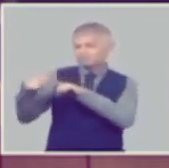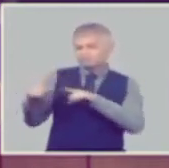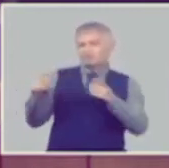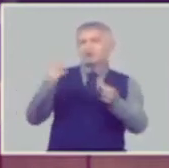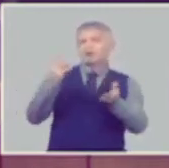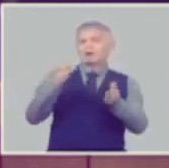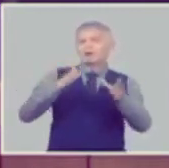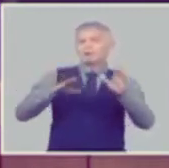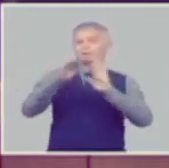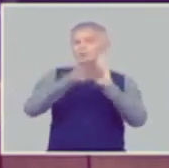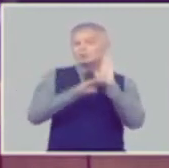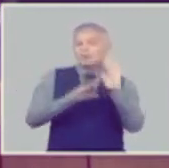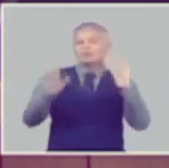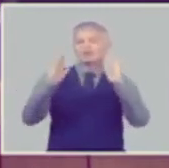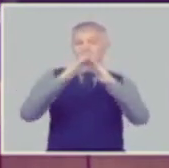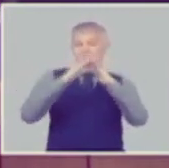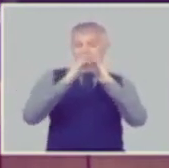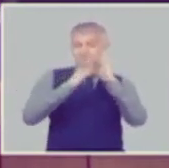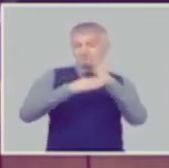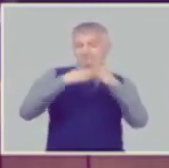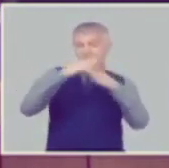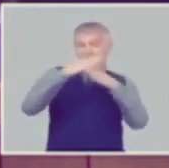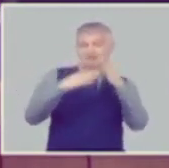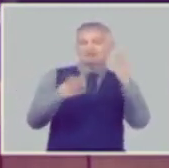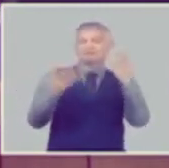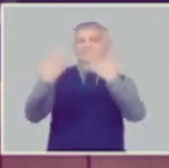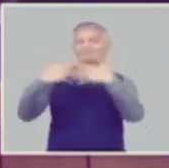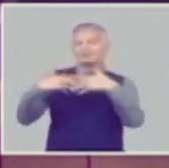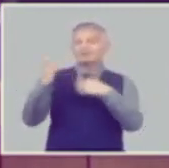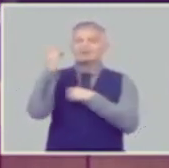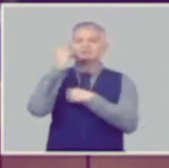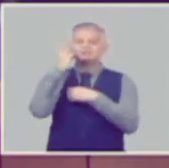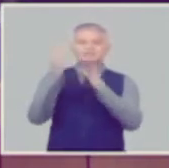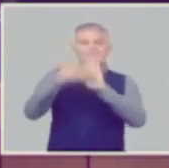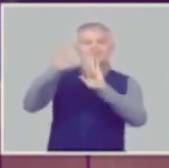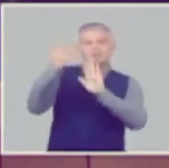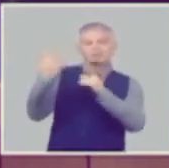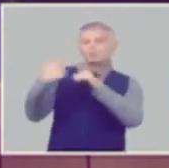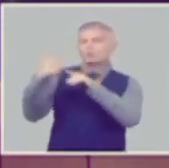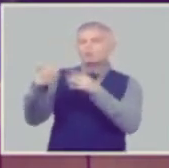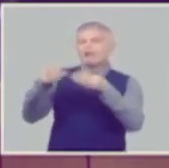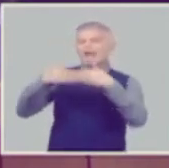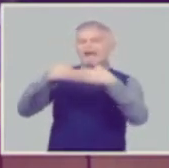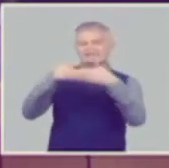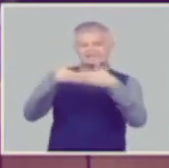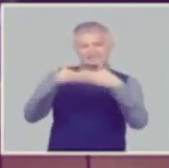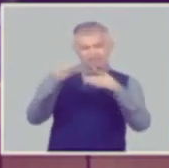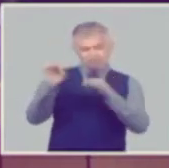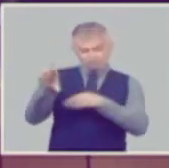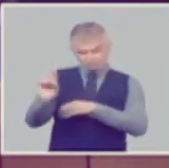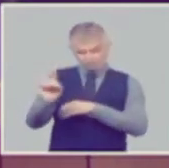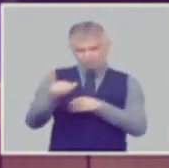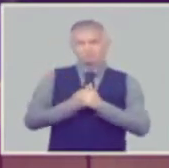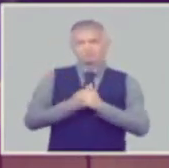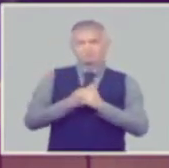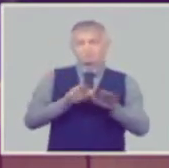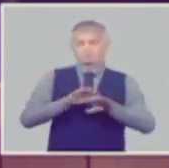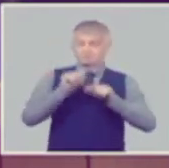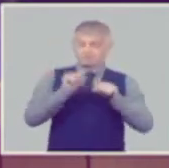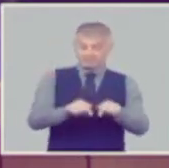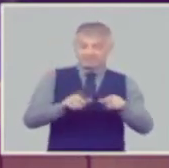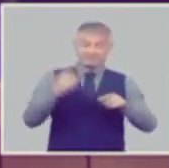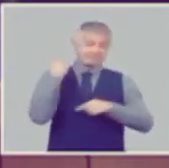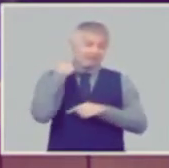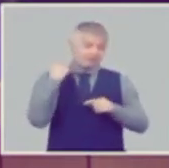vivienda y las fábricas de producción de cemento y acero. A pesar de la contracción que nos deja este año,